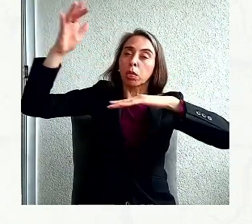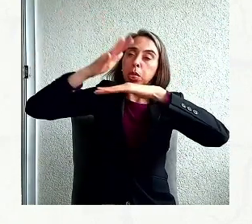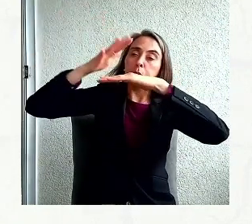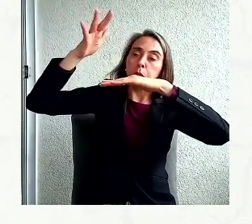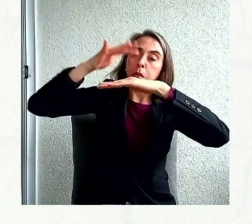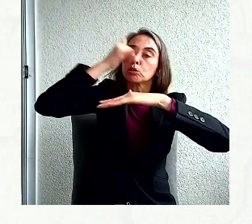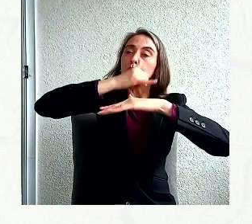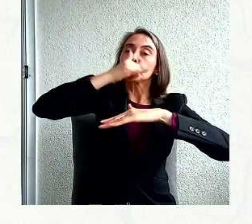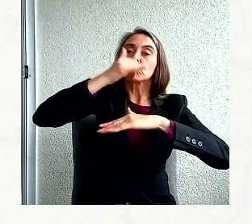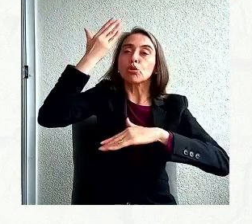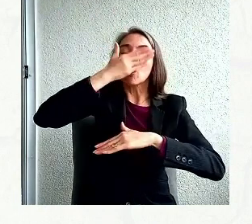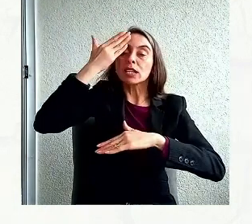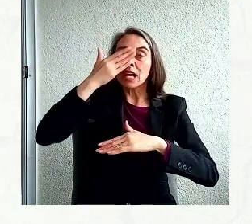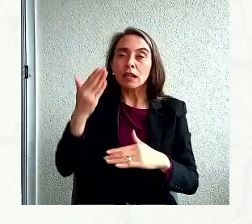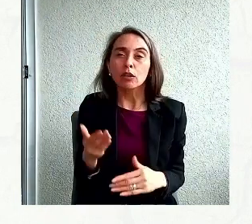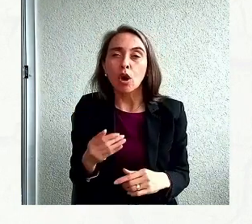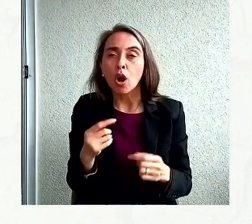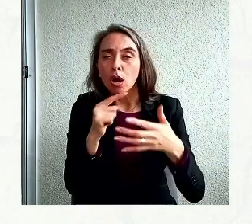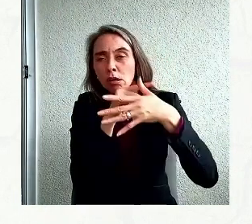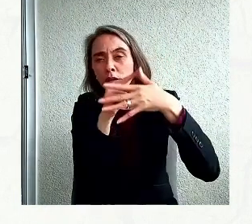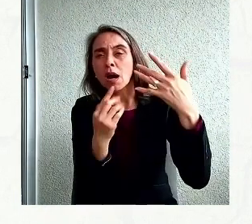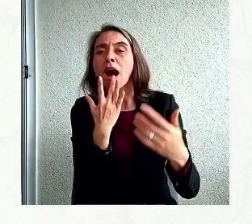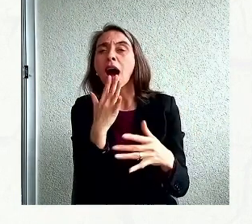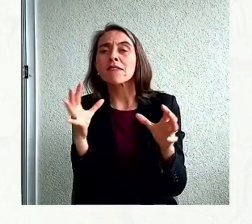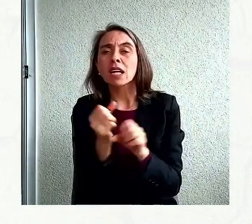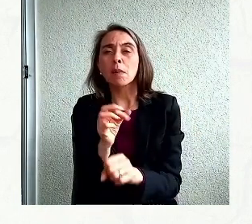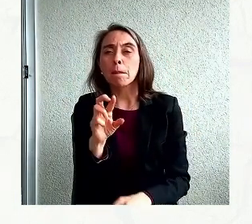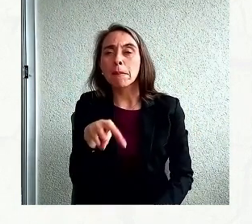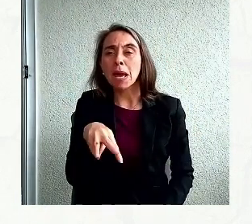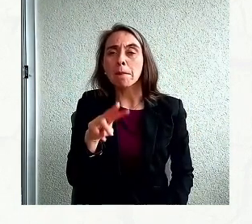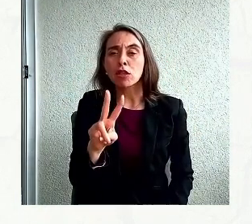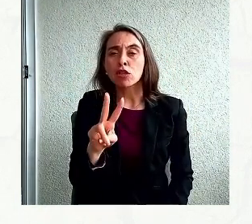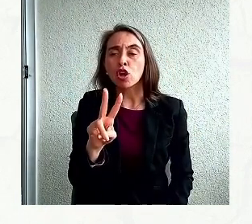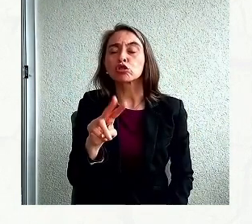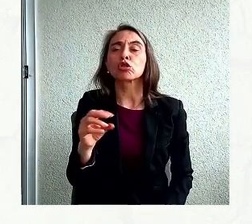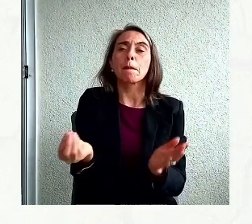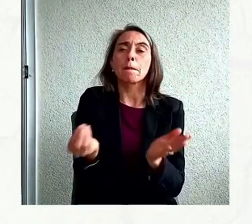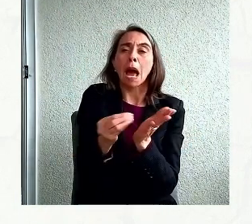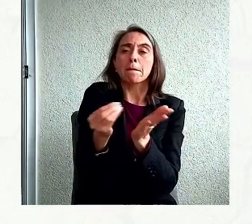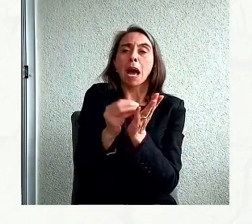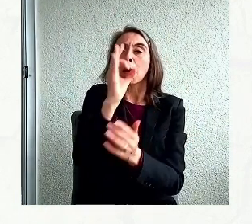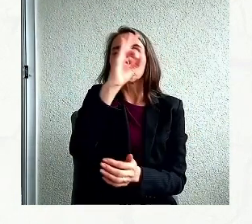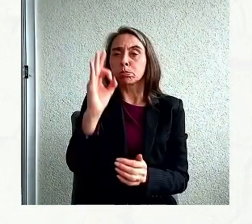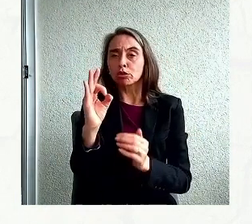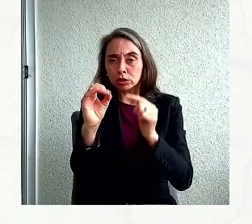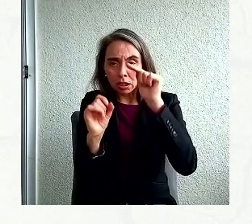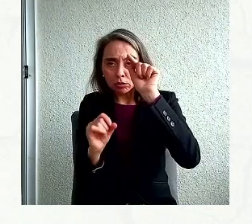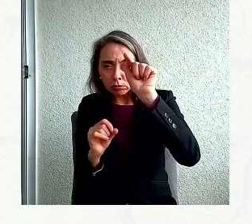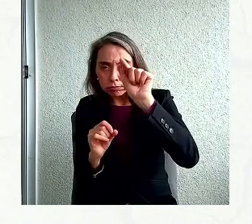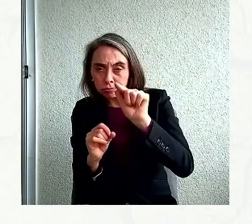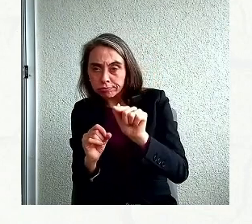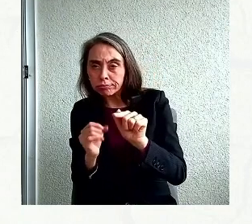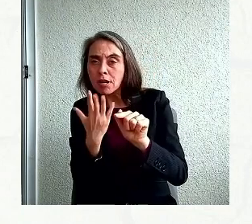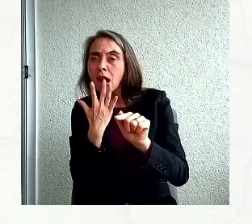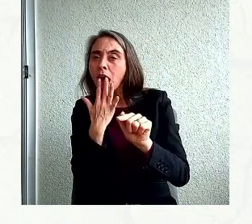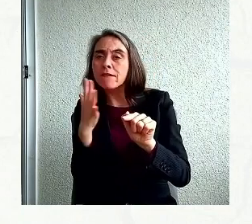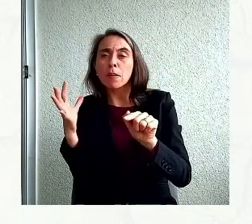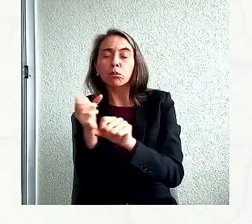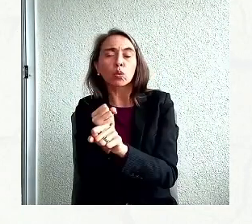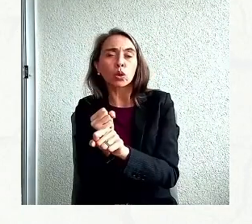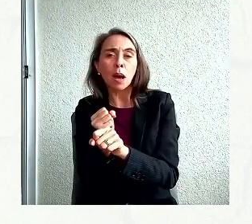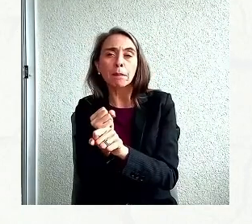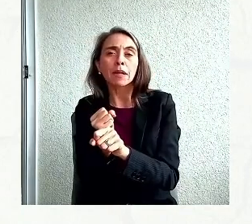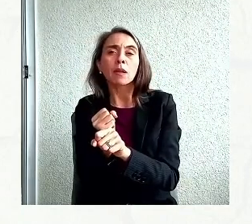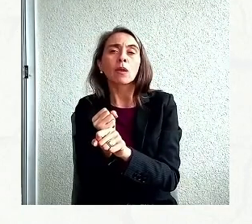PM1, lo cual nos está indicando claramente la contaminación que está llegando al glaciar Olivares Alfa. En el caso, obviamente, del black carbon atmosférico,